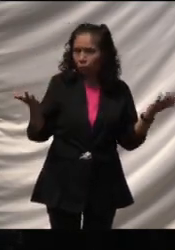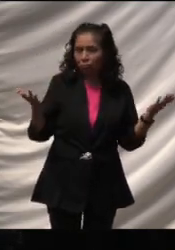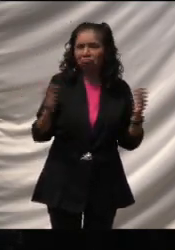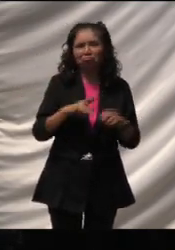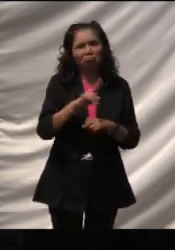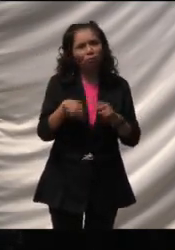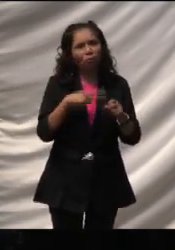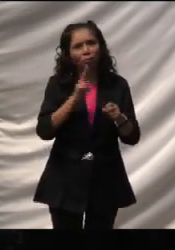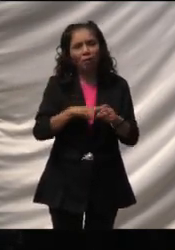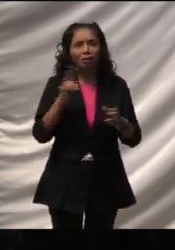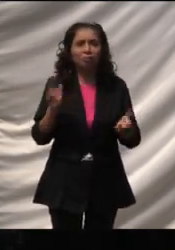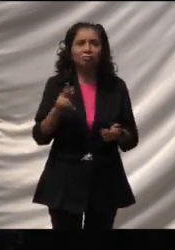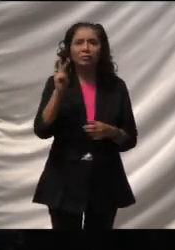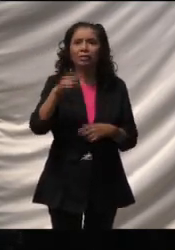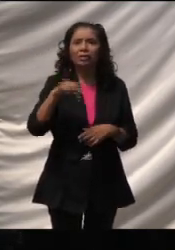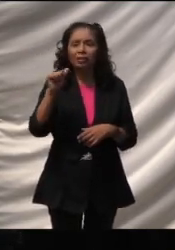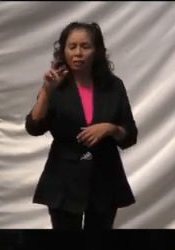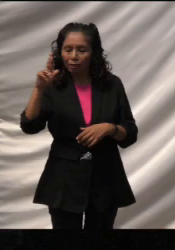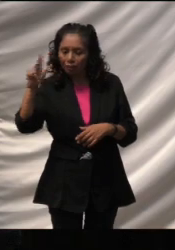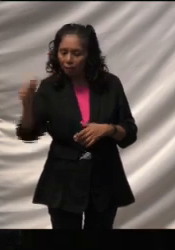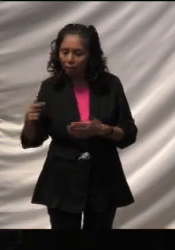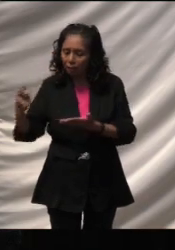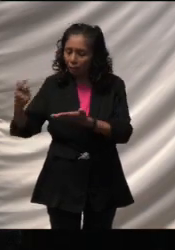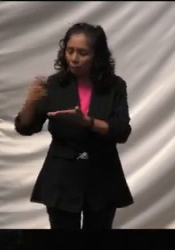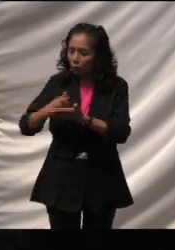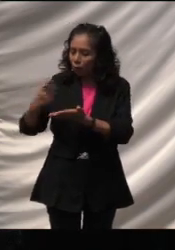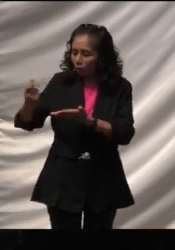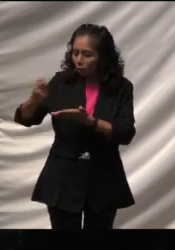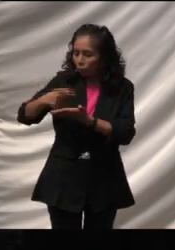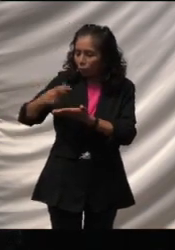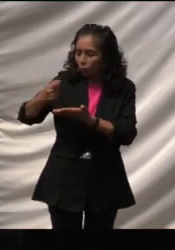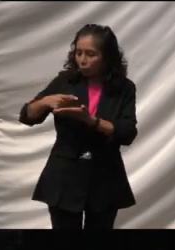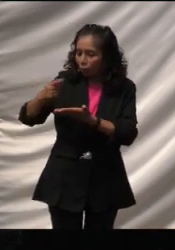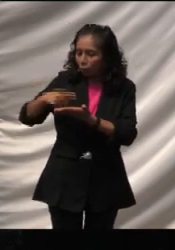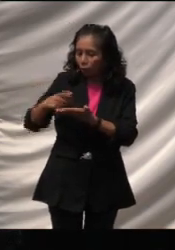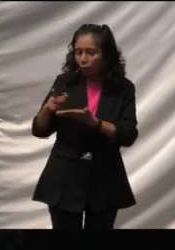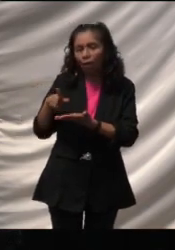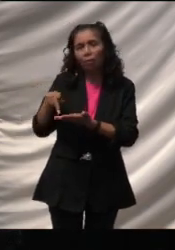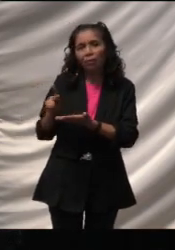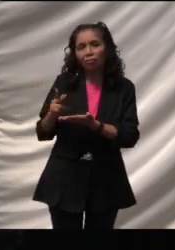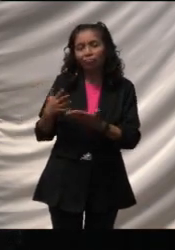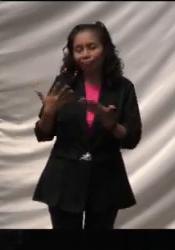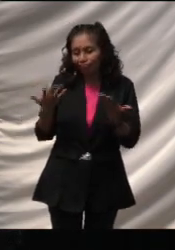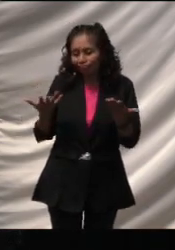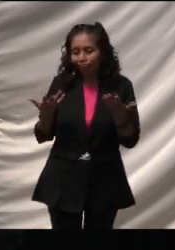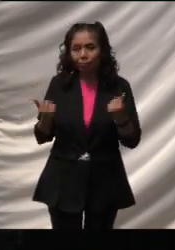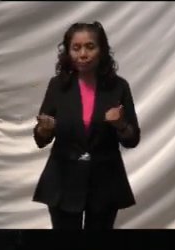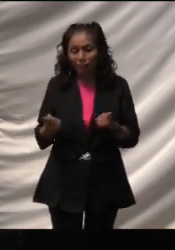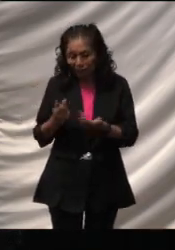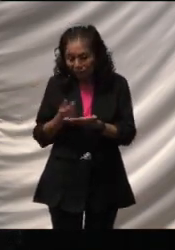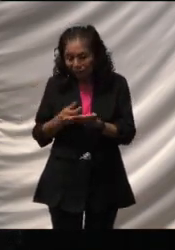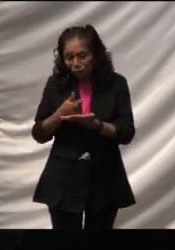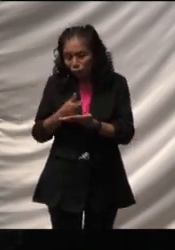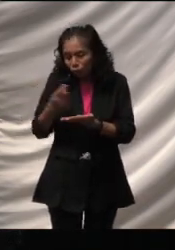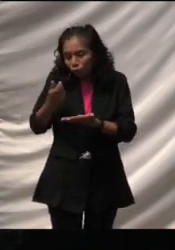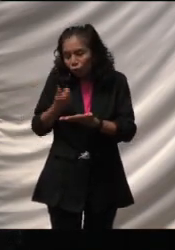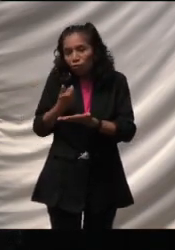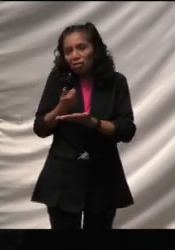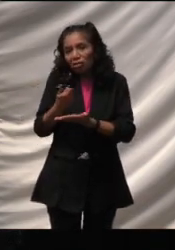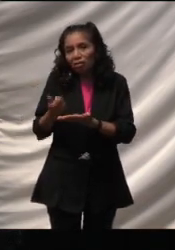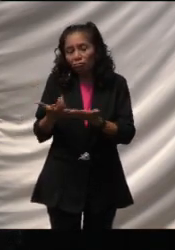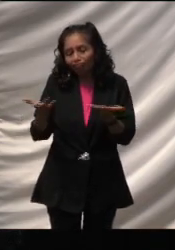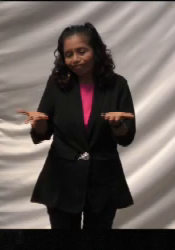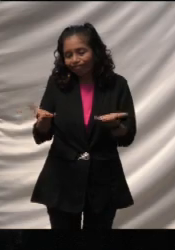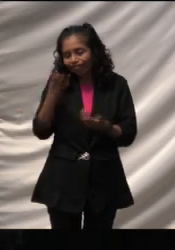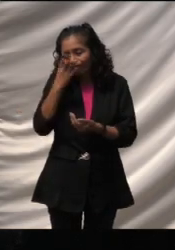otra, Carla contaba las monedas que su mamá le daba para la gasada, pero se desanimó mucho al ver que no le alcanzaban. Se acostó